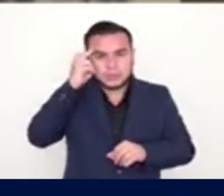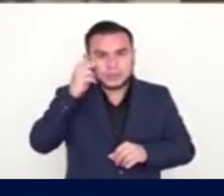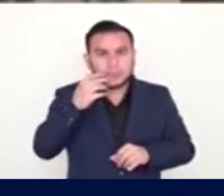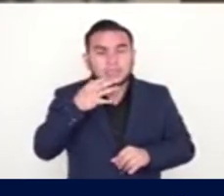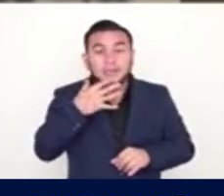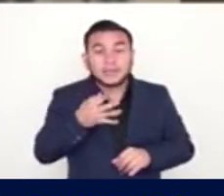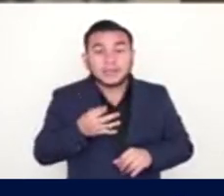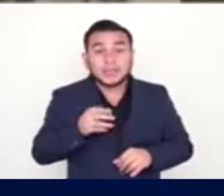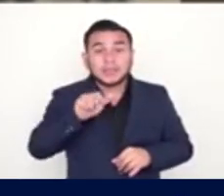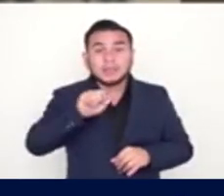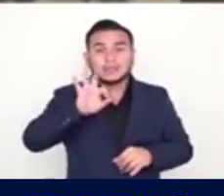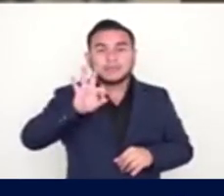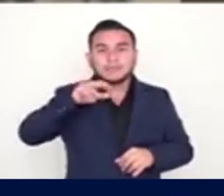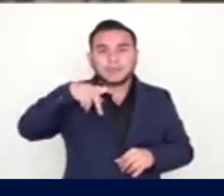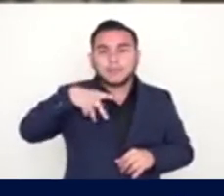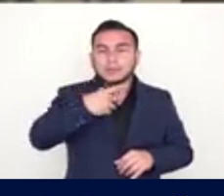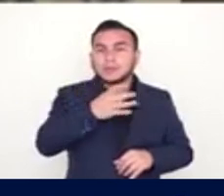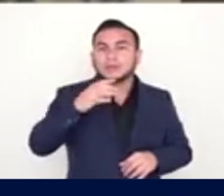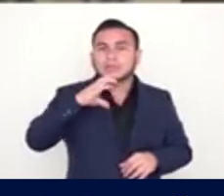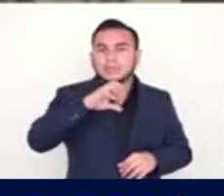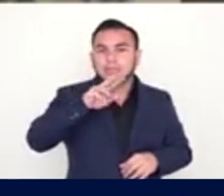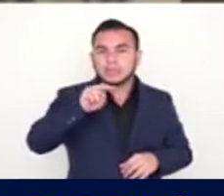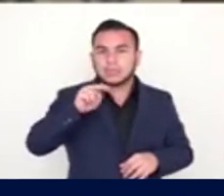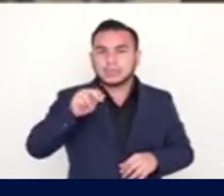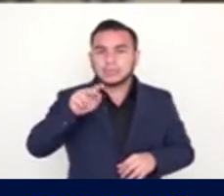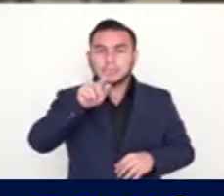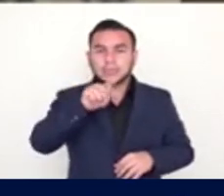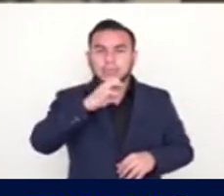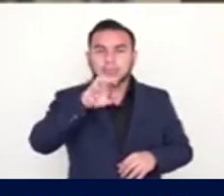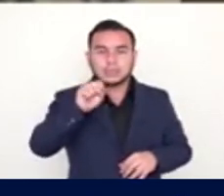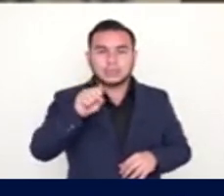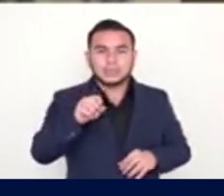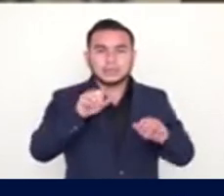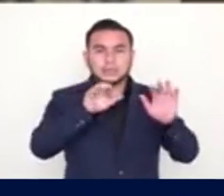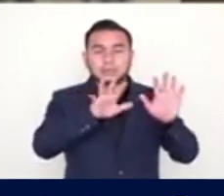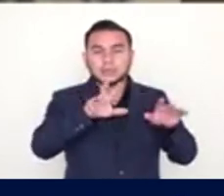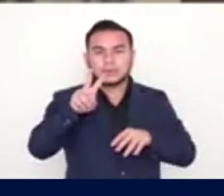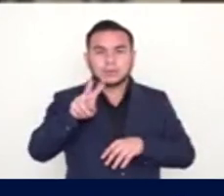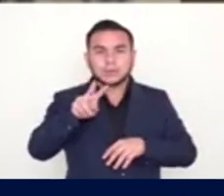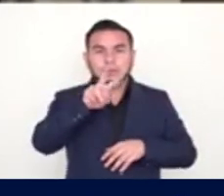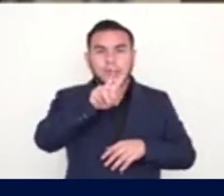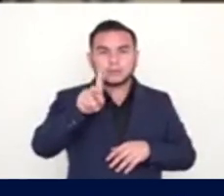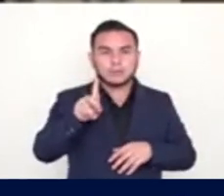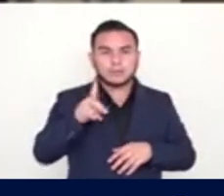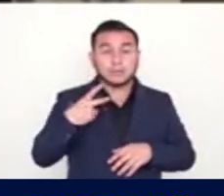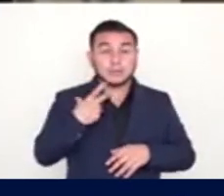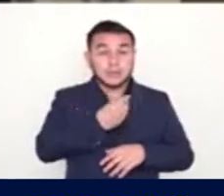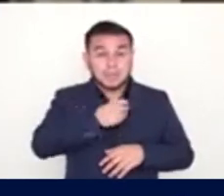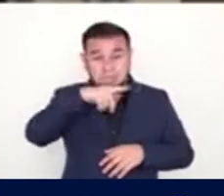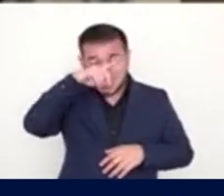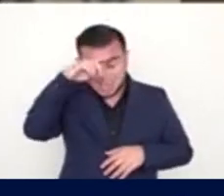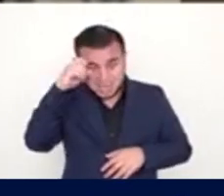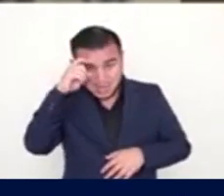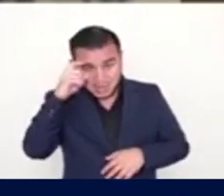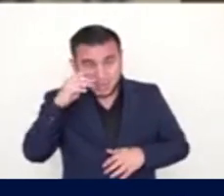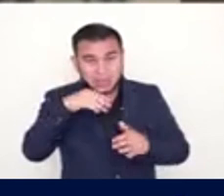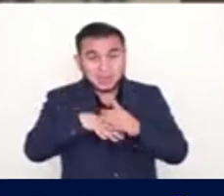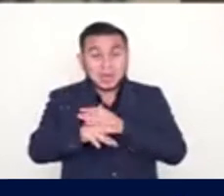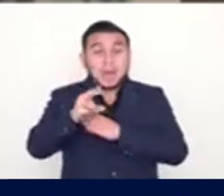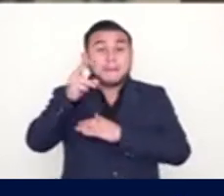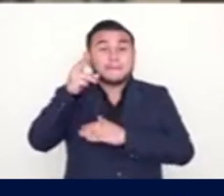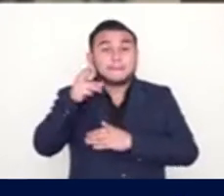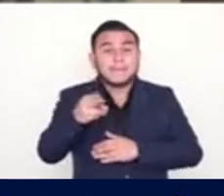Reuters, AP, AFP, EFE, CNN, TCS, Canal 12, el 21, etcétera, trabajan para nosotros. Entraron, como